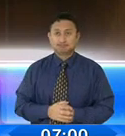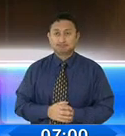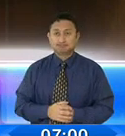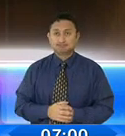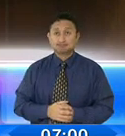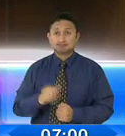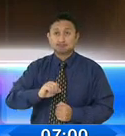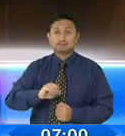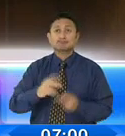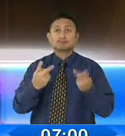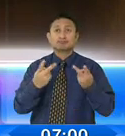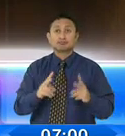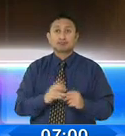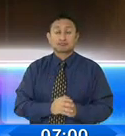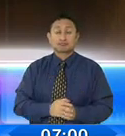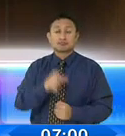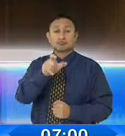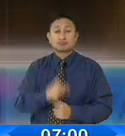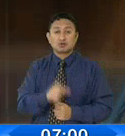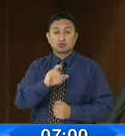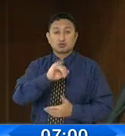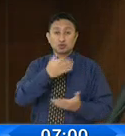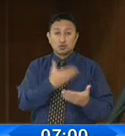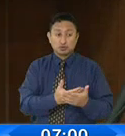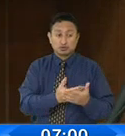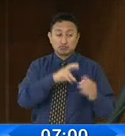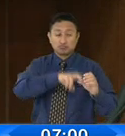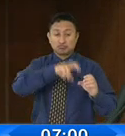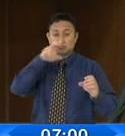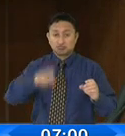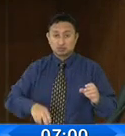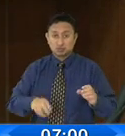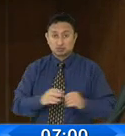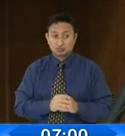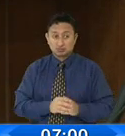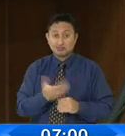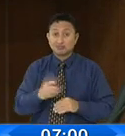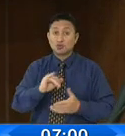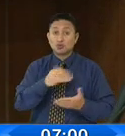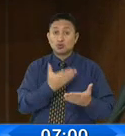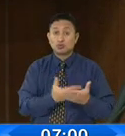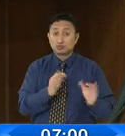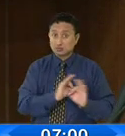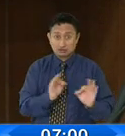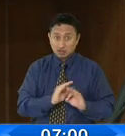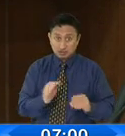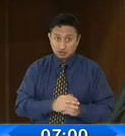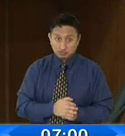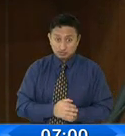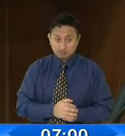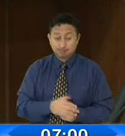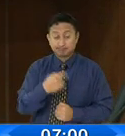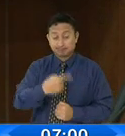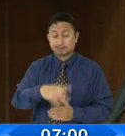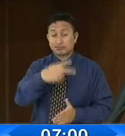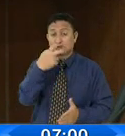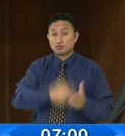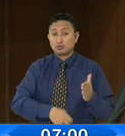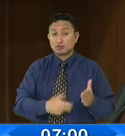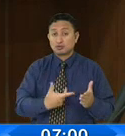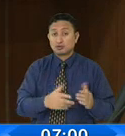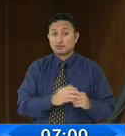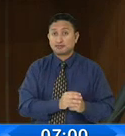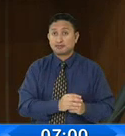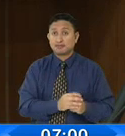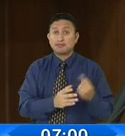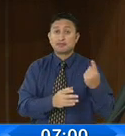Asimismo, quienes abandonen la junta receptora del voto sin justificación alguna recibirán una multa que va desde